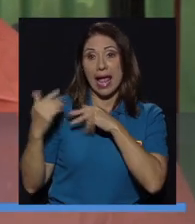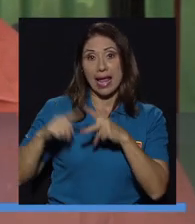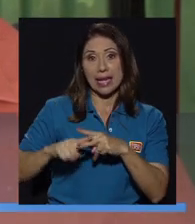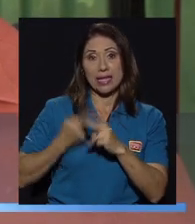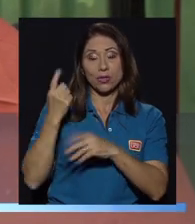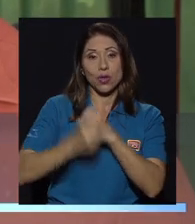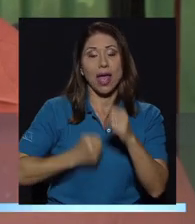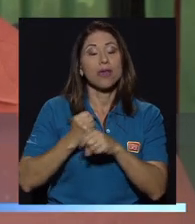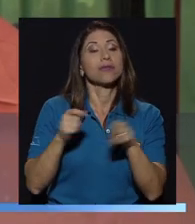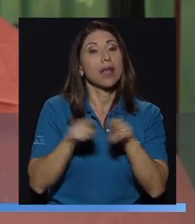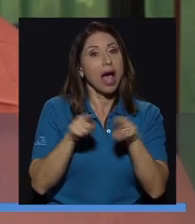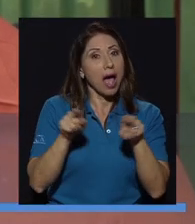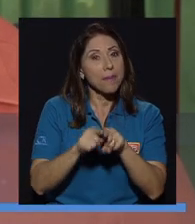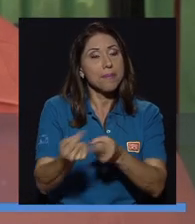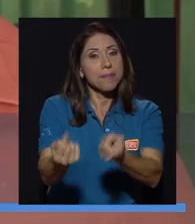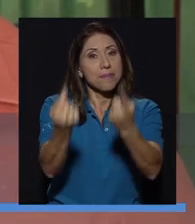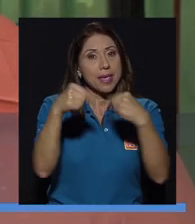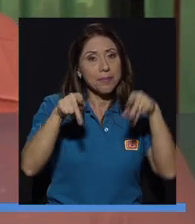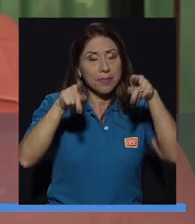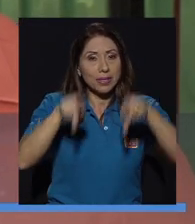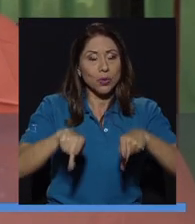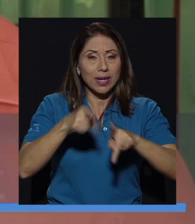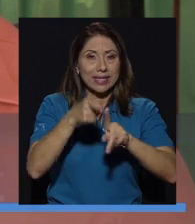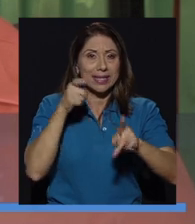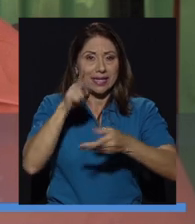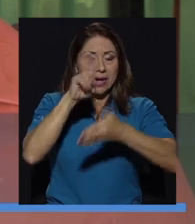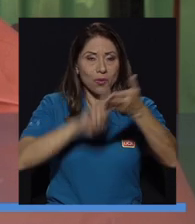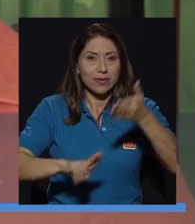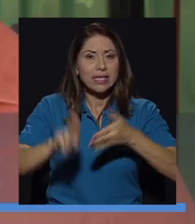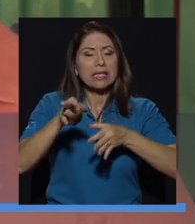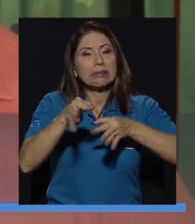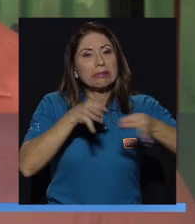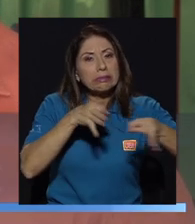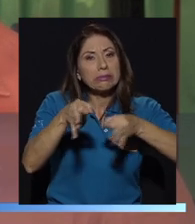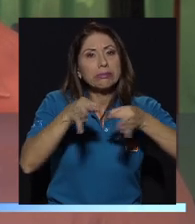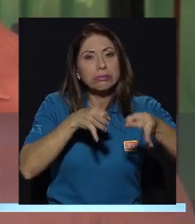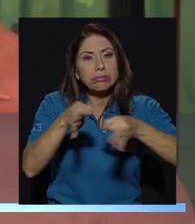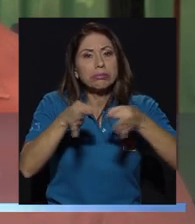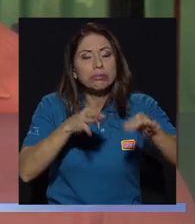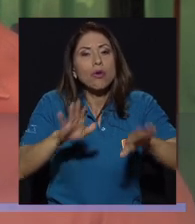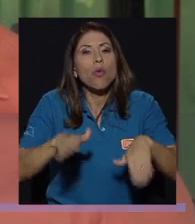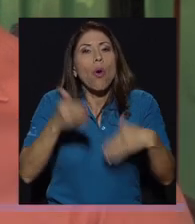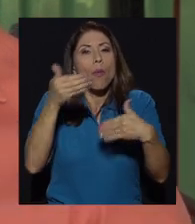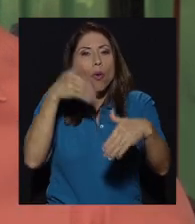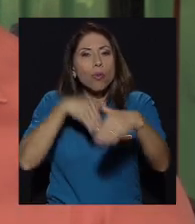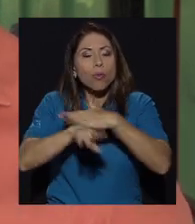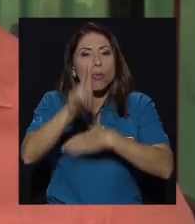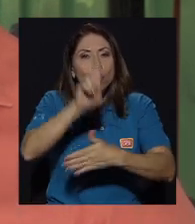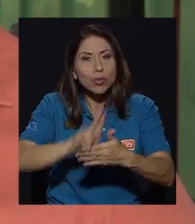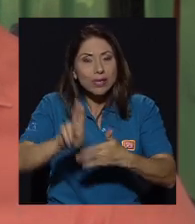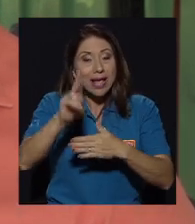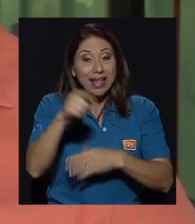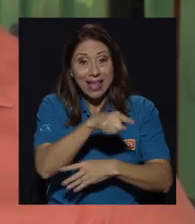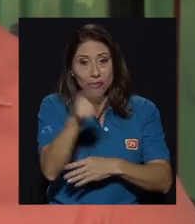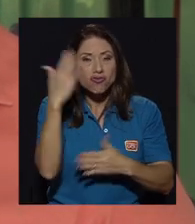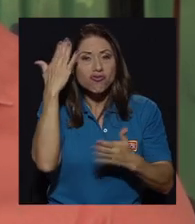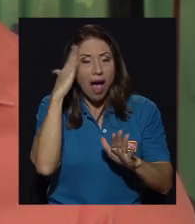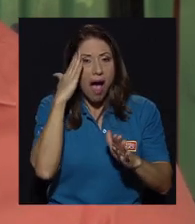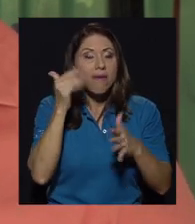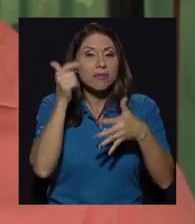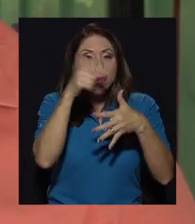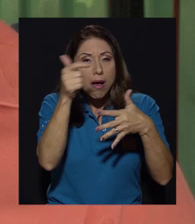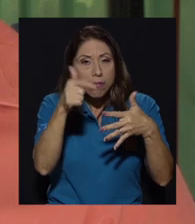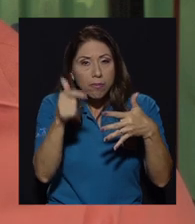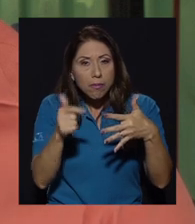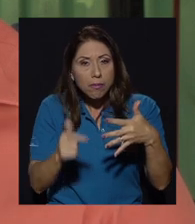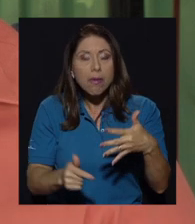también vienen otras personas de la universidad y nos explican todo el proceso de admisión, y entonces ellos ya conocen cuáles son los pasos a seguir y entonces,